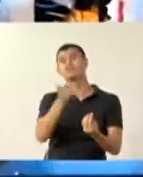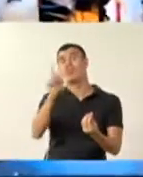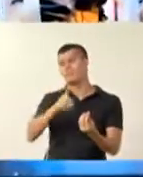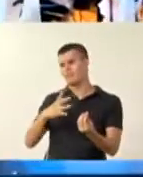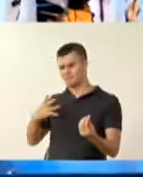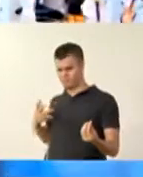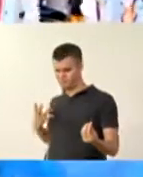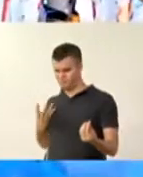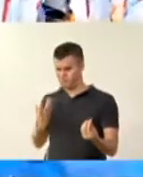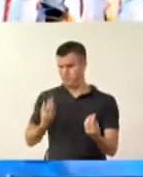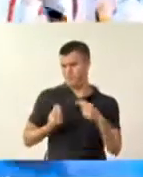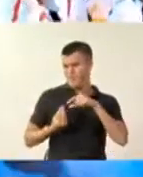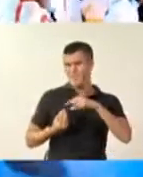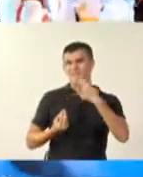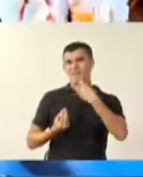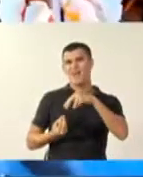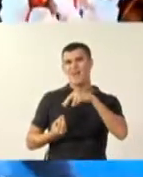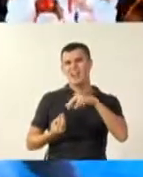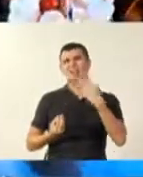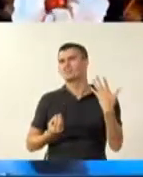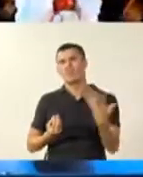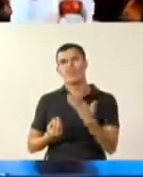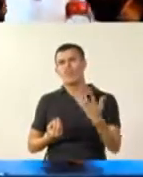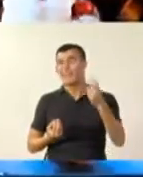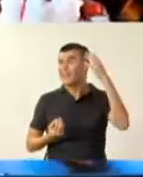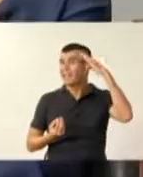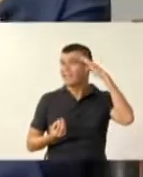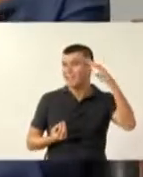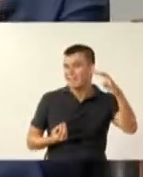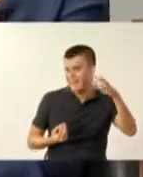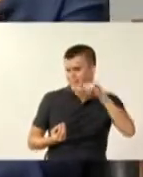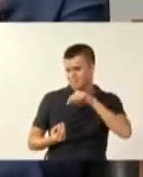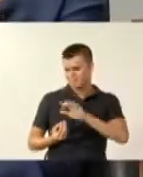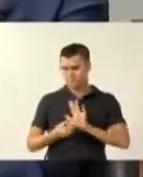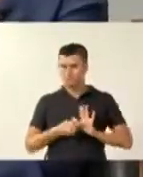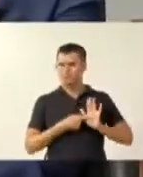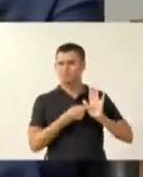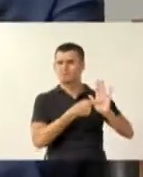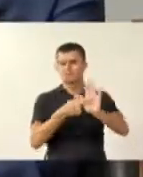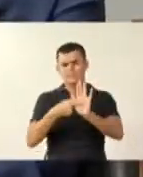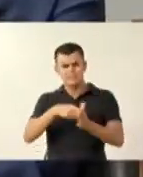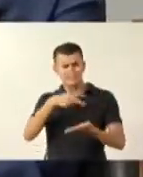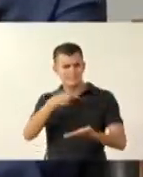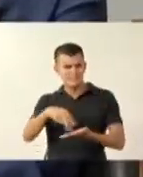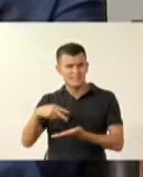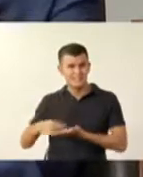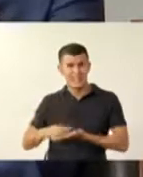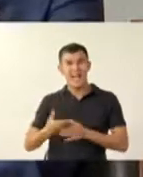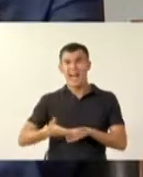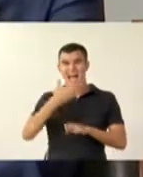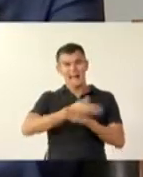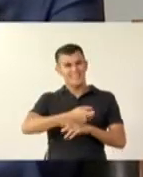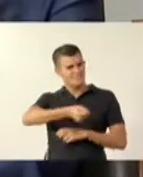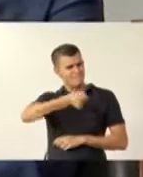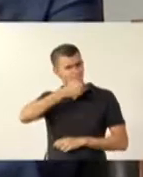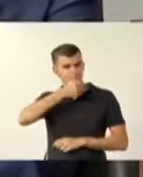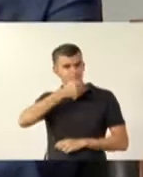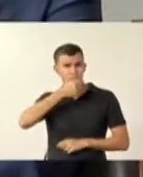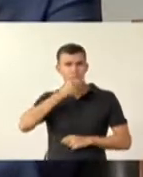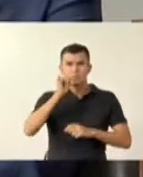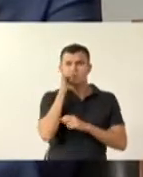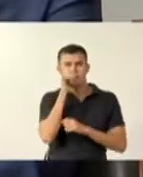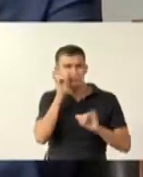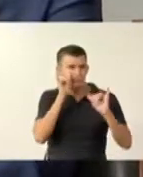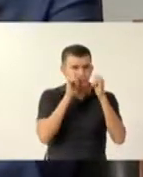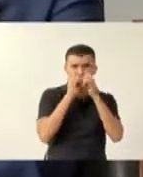en Cartagena y pudieron mostrarle al mundo, cuando toda la atención de todos los periodistas del universo estaba en esa reunión